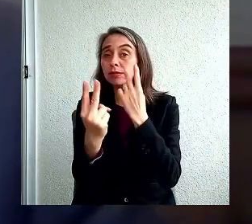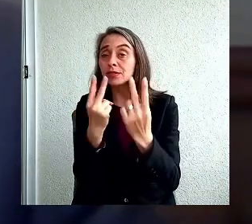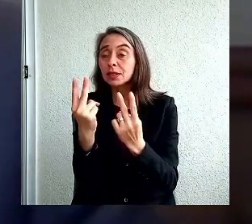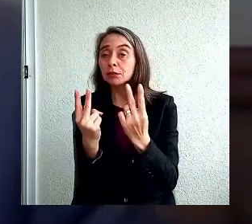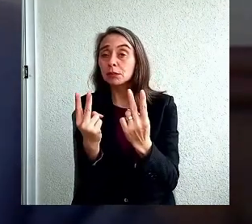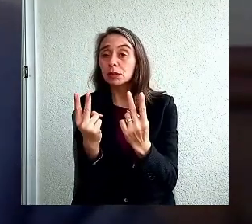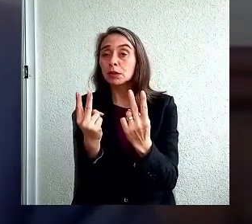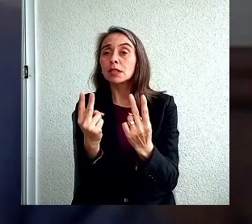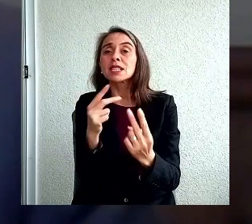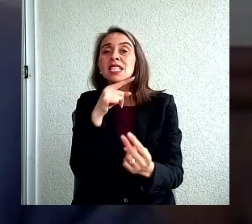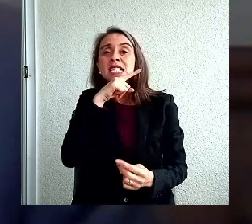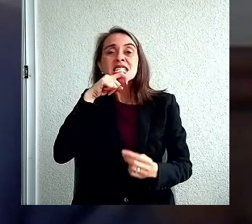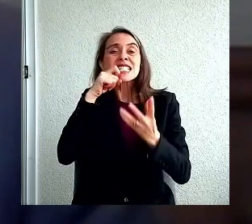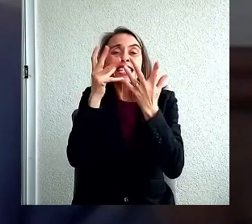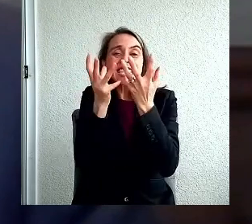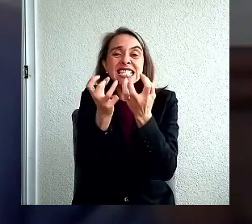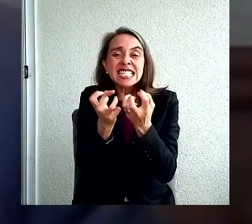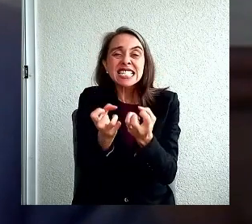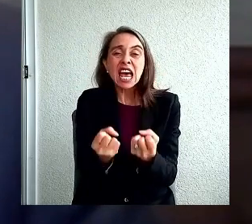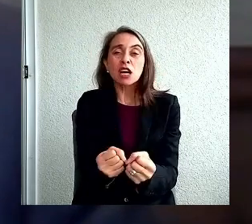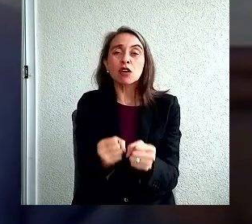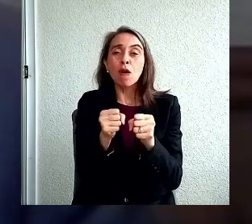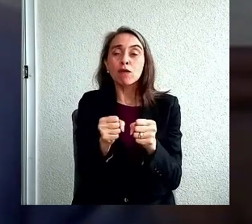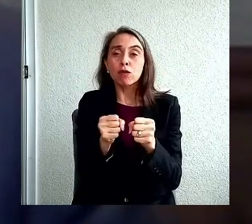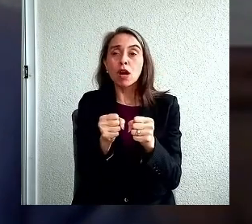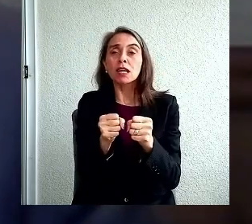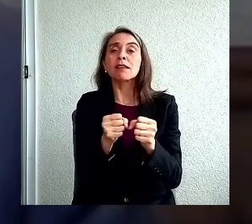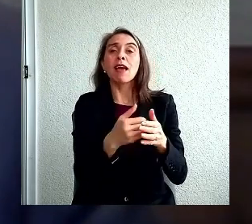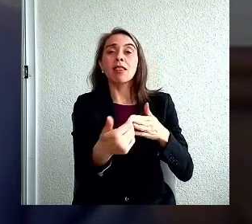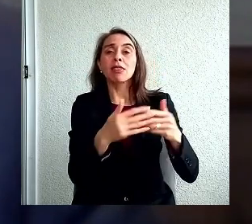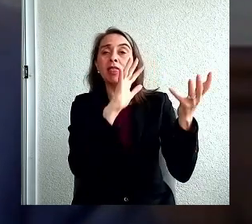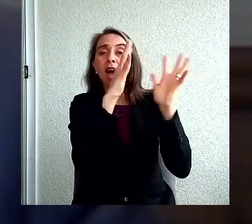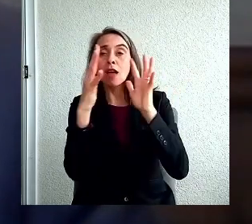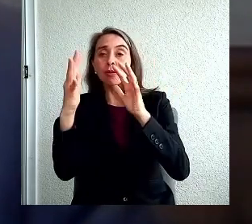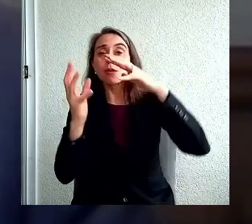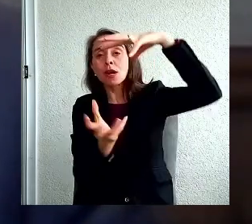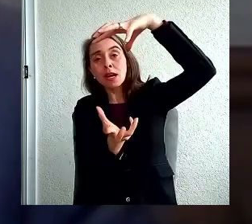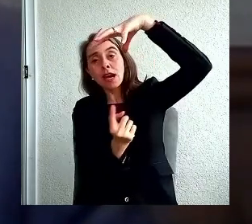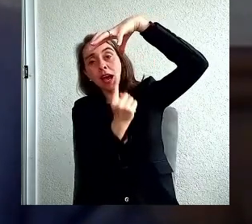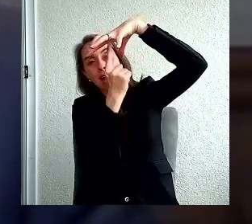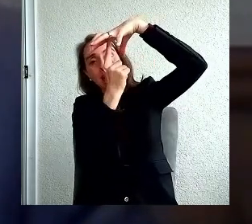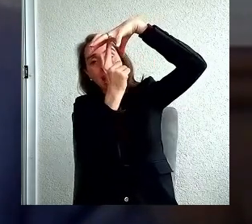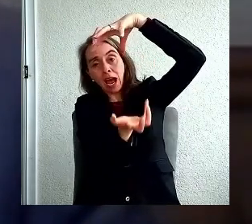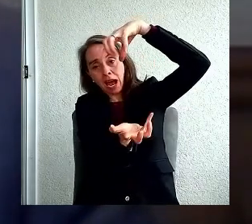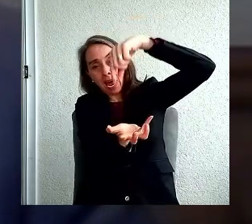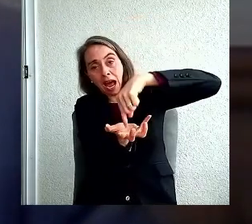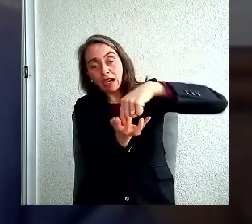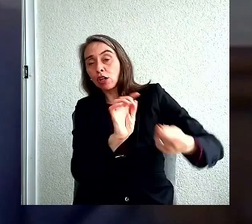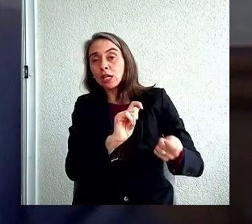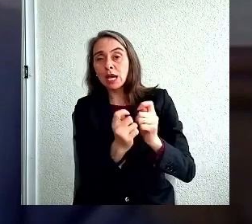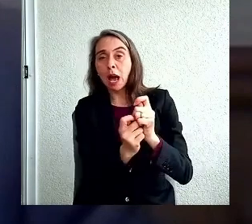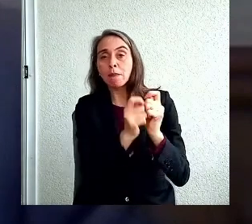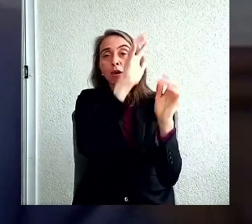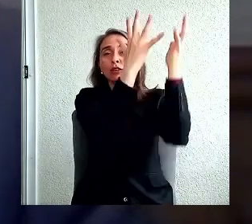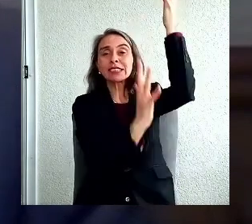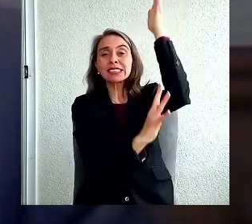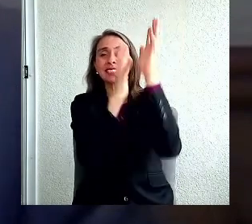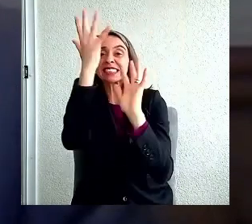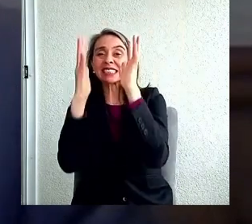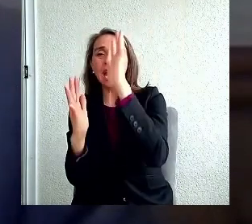cambios en los ecosistemas árticos, selvas y bosques tropicales, además de desastres naturales cada vez más